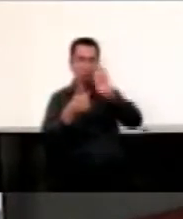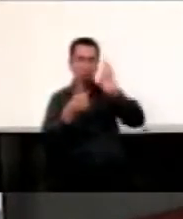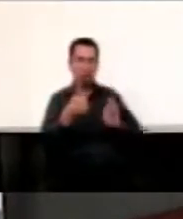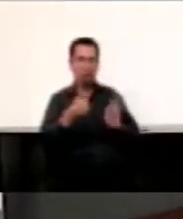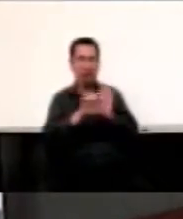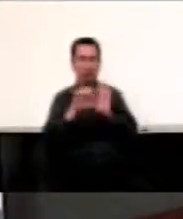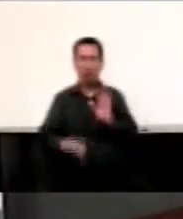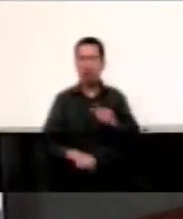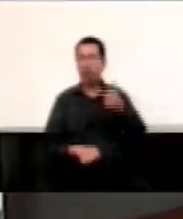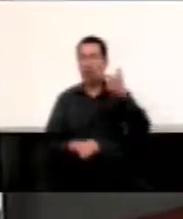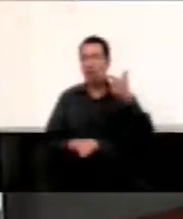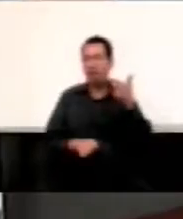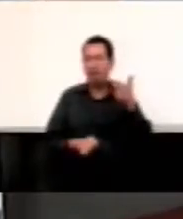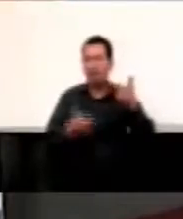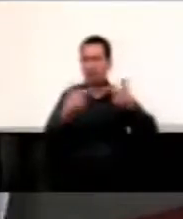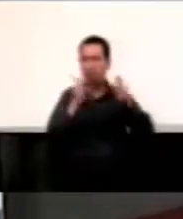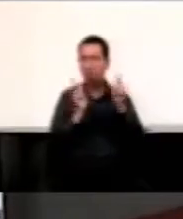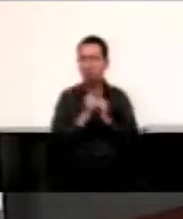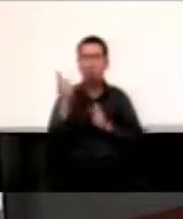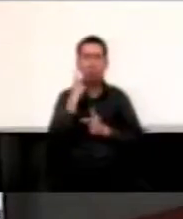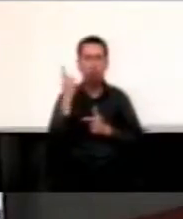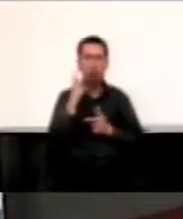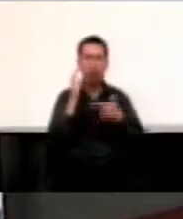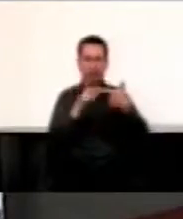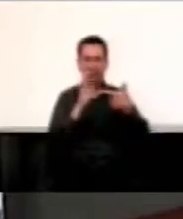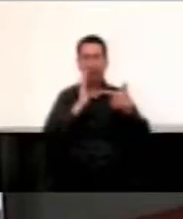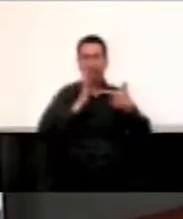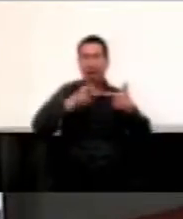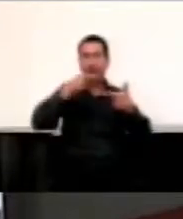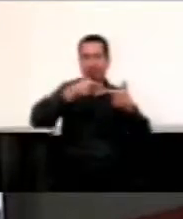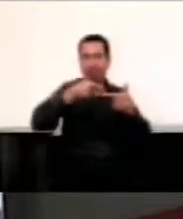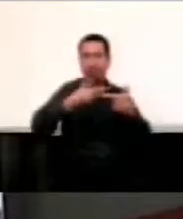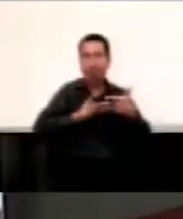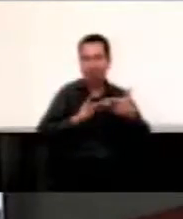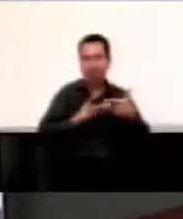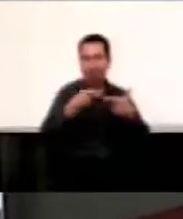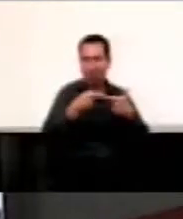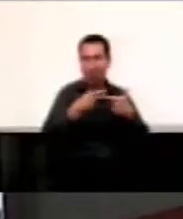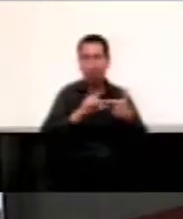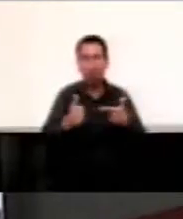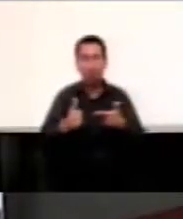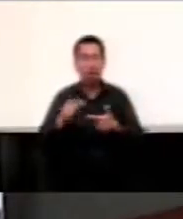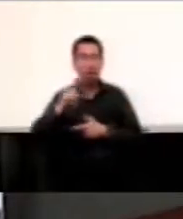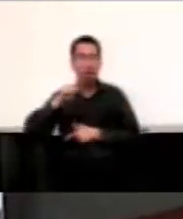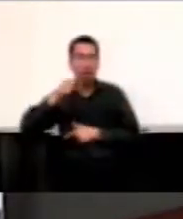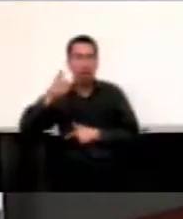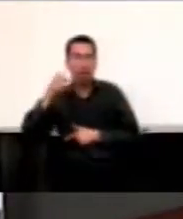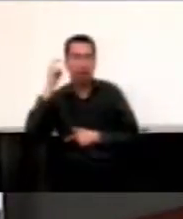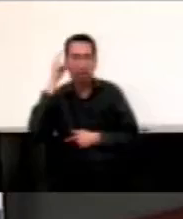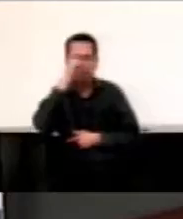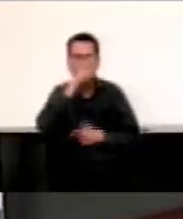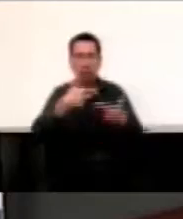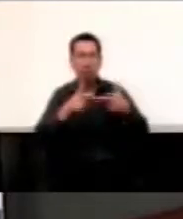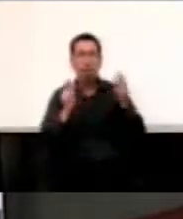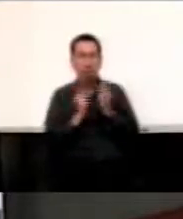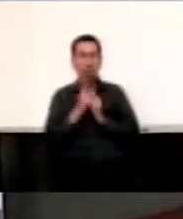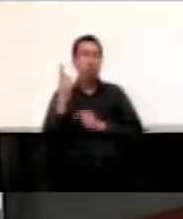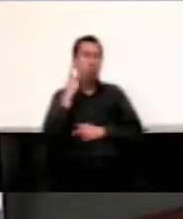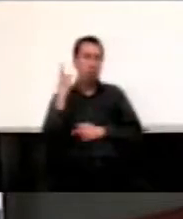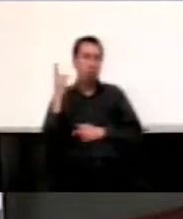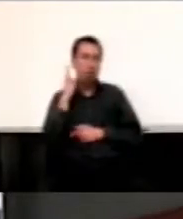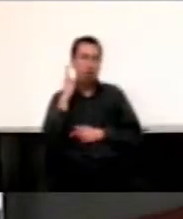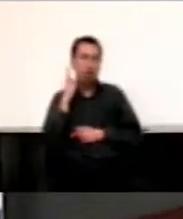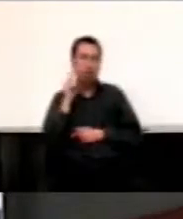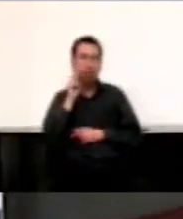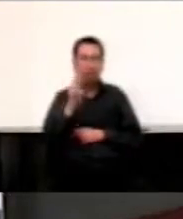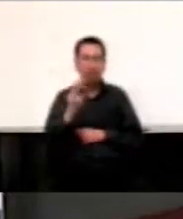7. 7 más los partidos que ya tenemos. Entonces, creo que de verdad nuestro sistema de partidos sí